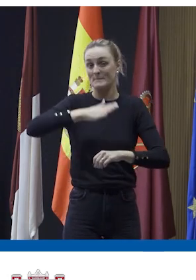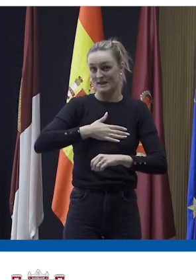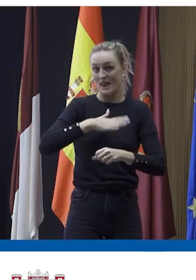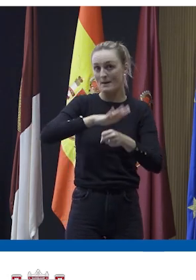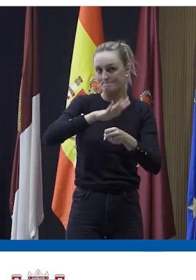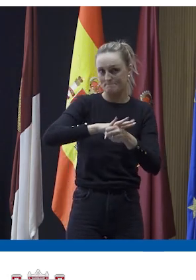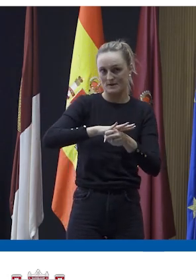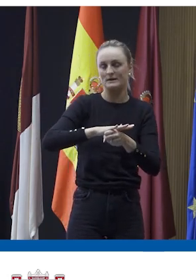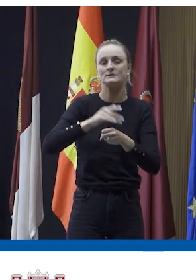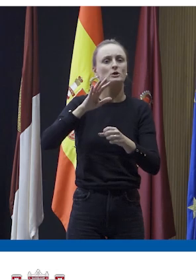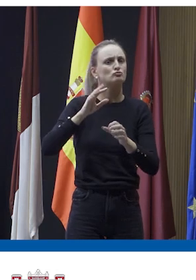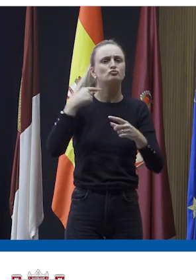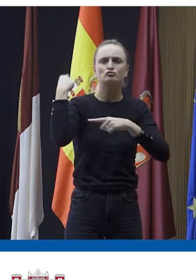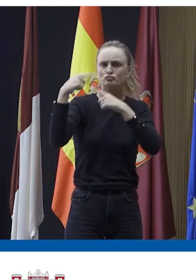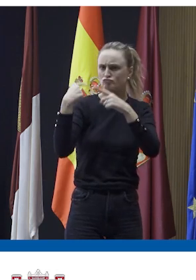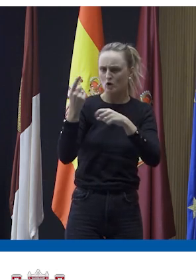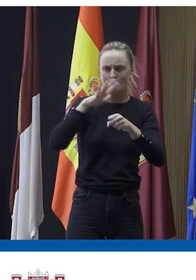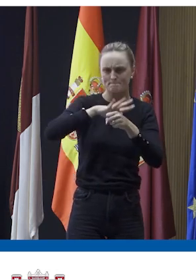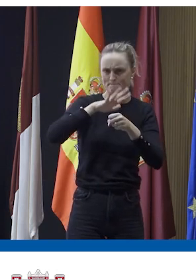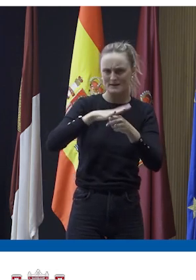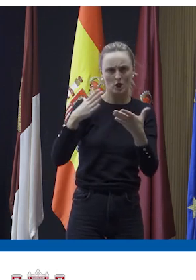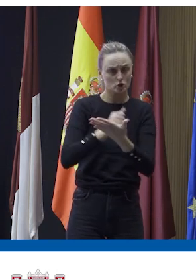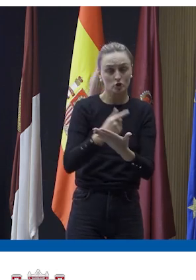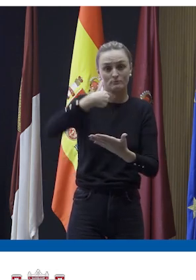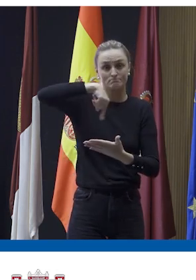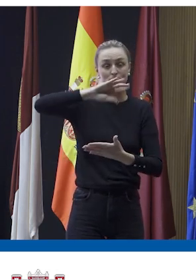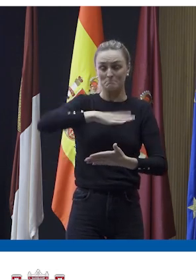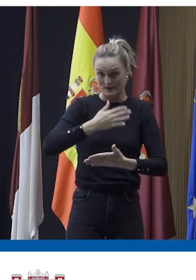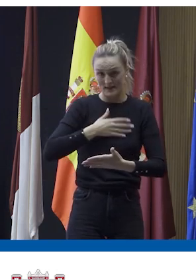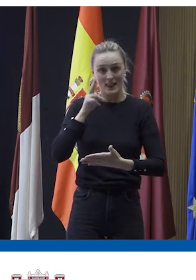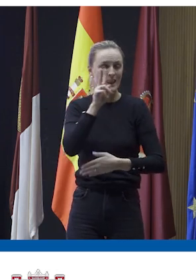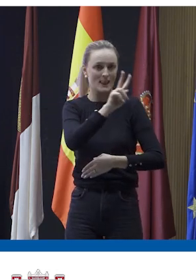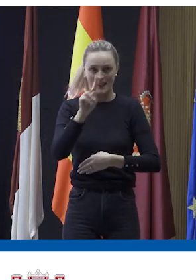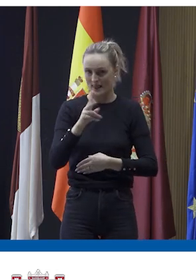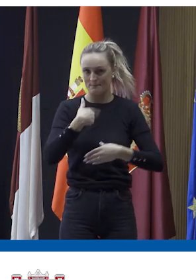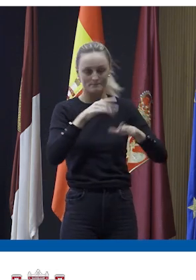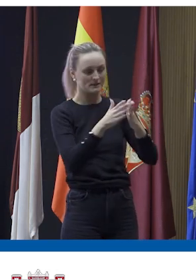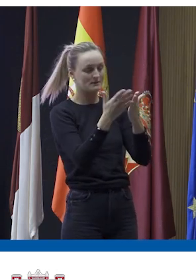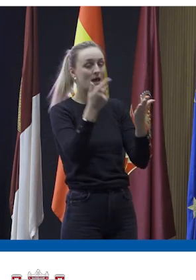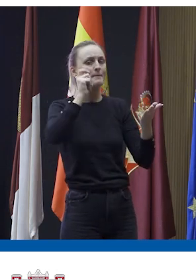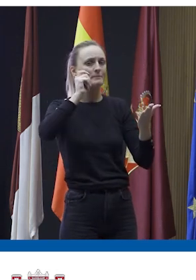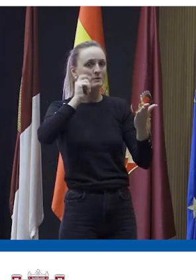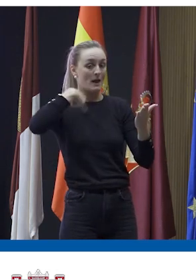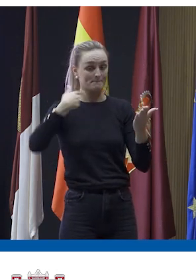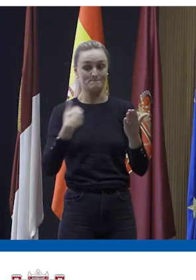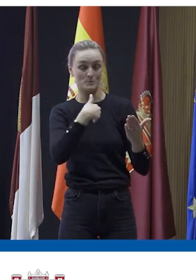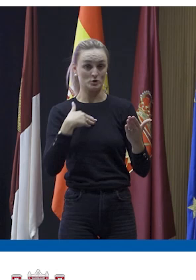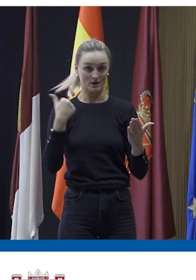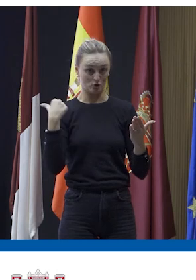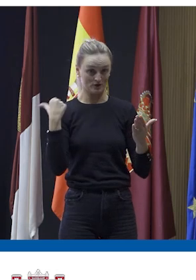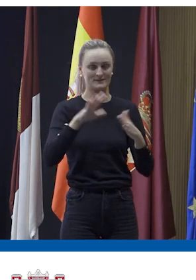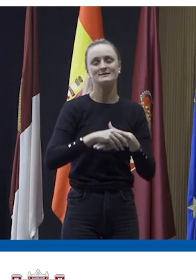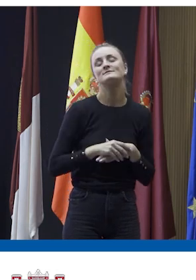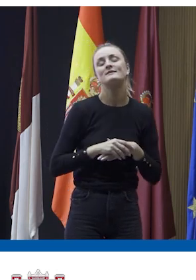sale en la contraportada de este periódico. Mañana podremos leer la entrevista que le han realizado a nuestra protagonista, a nuestra